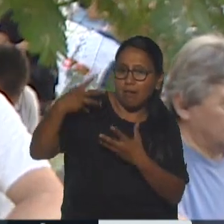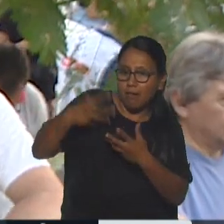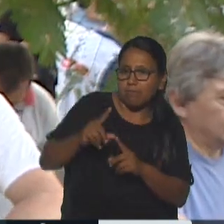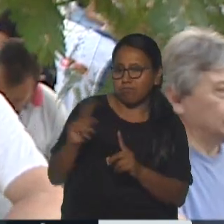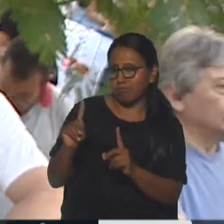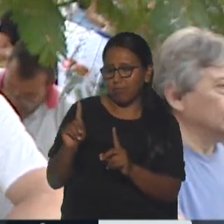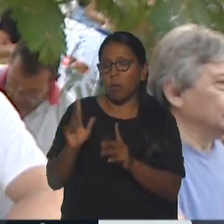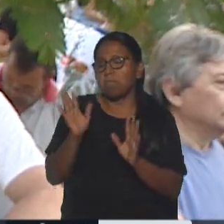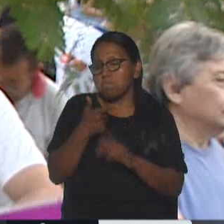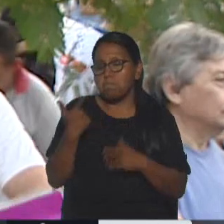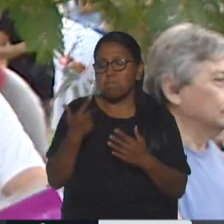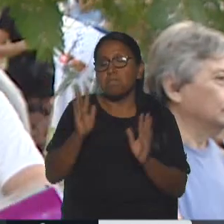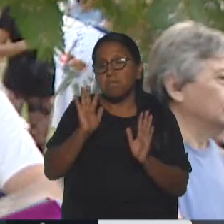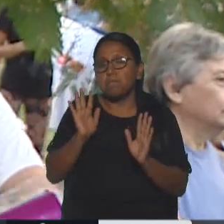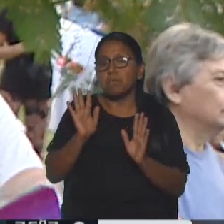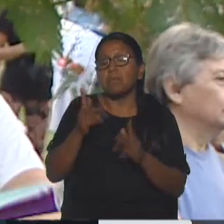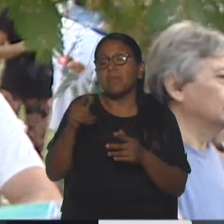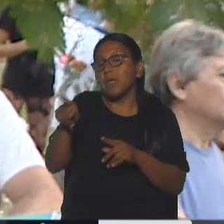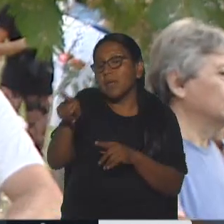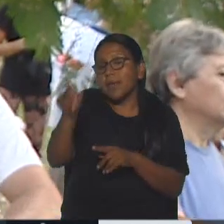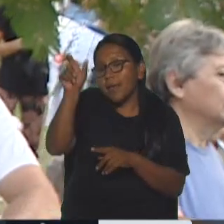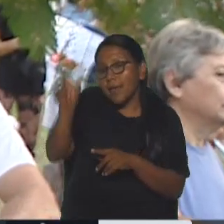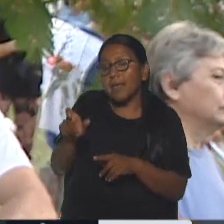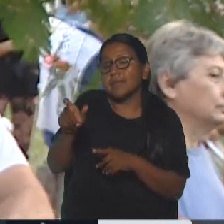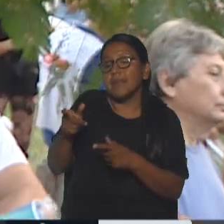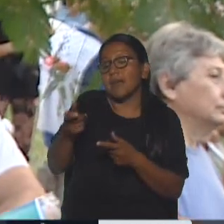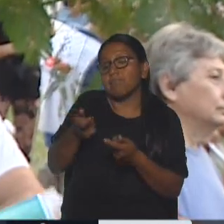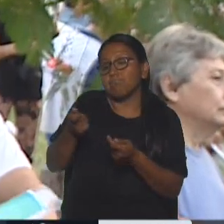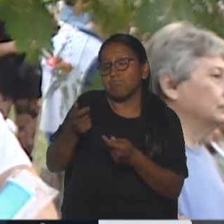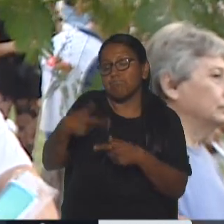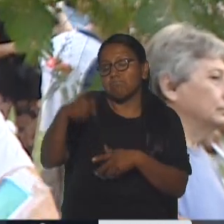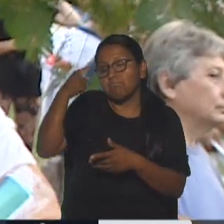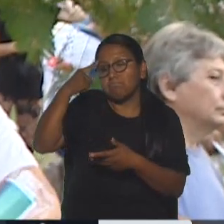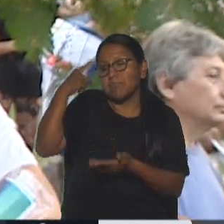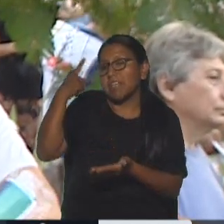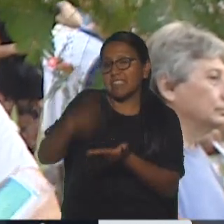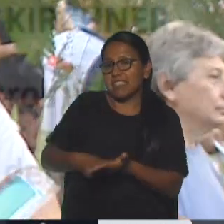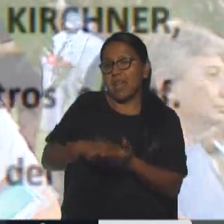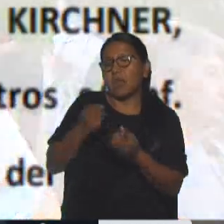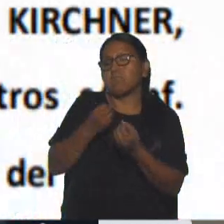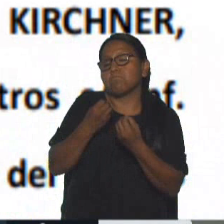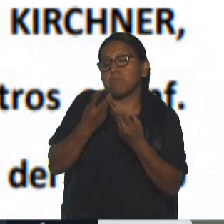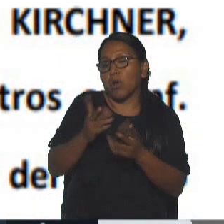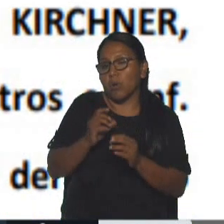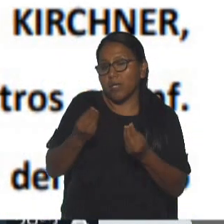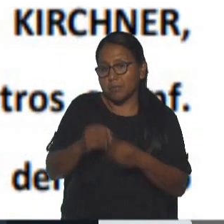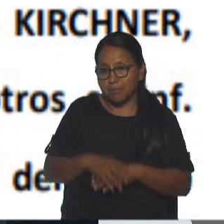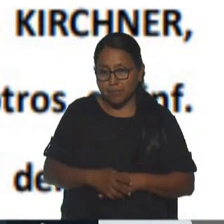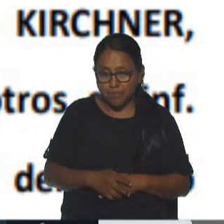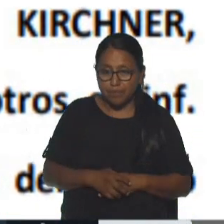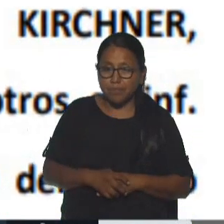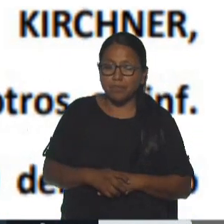Me parece que esa es la tarea, y bueno, después ella, que es la conducción, definirá cuál es la mejor alternativa. Por último,